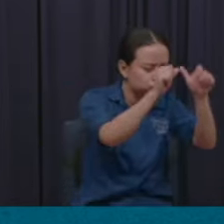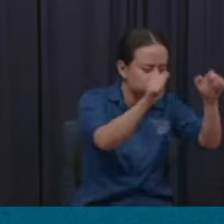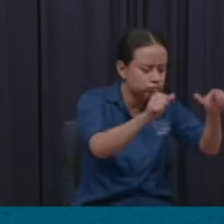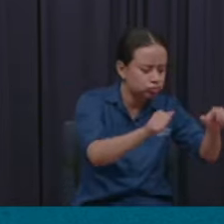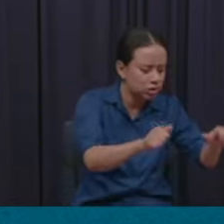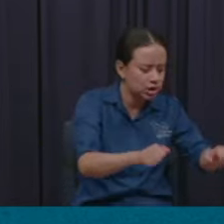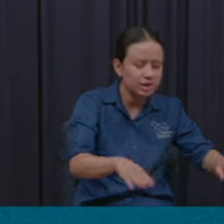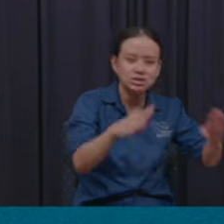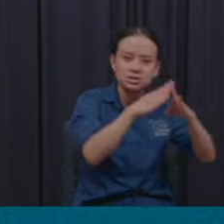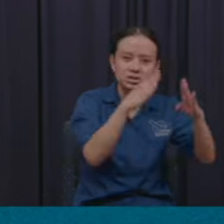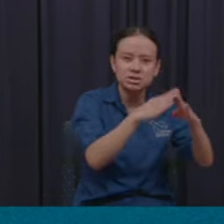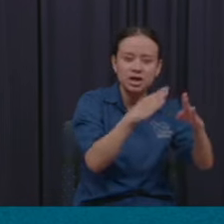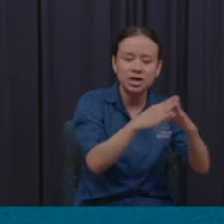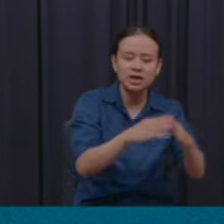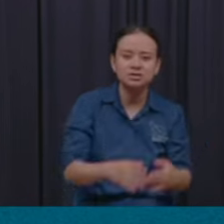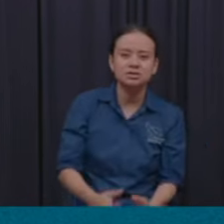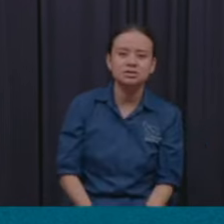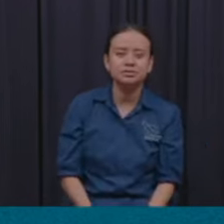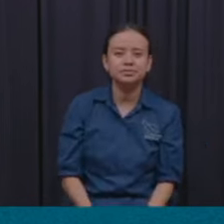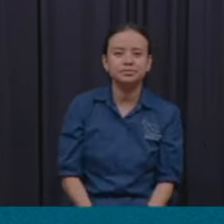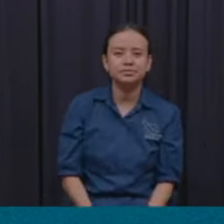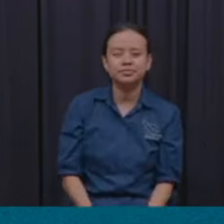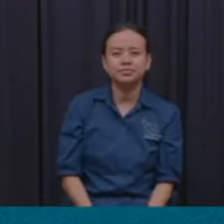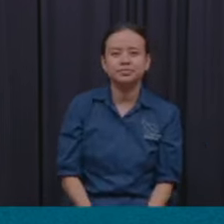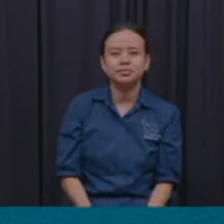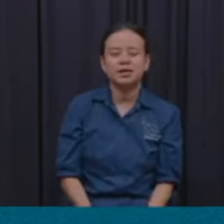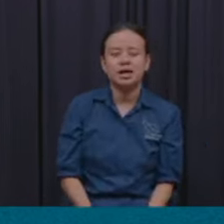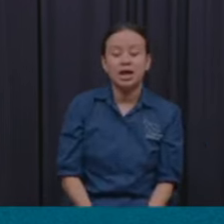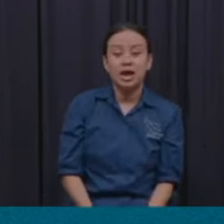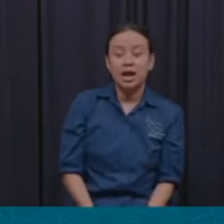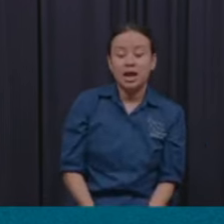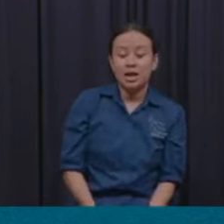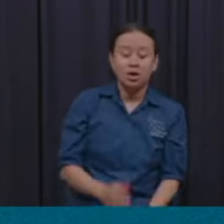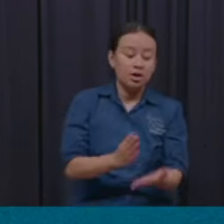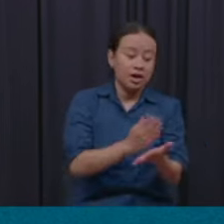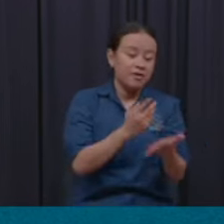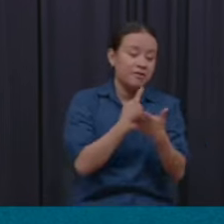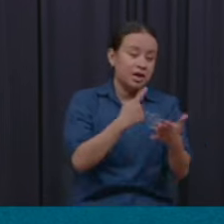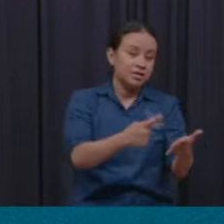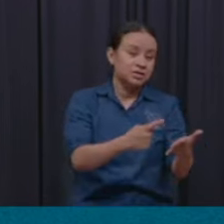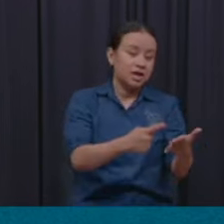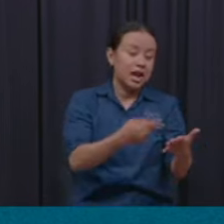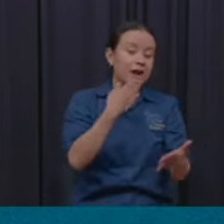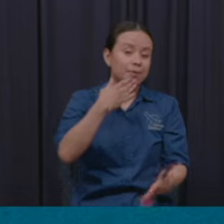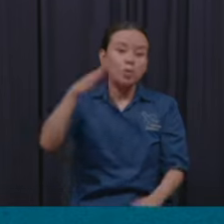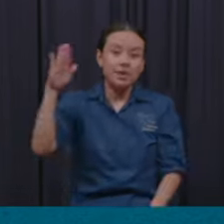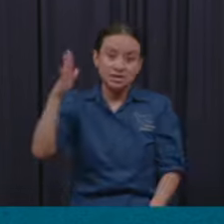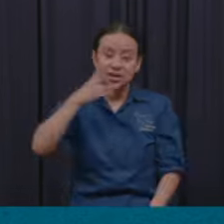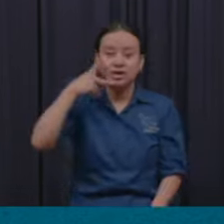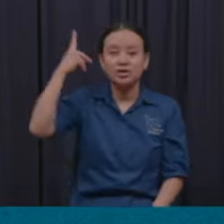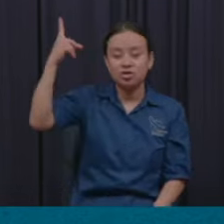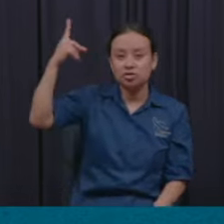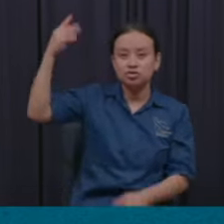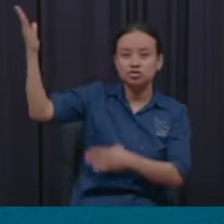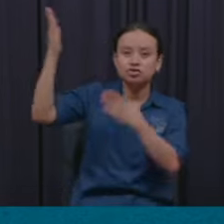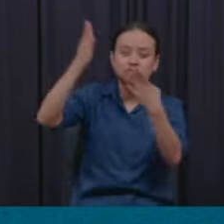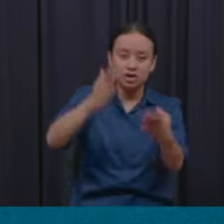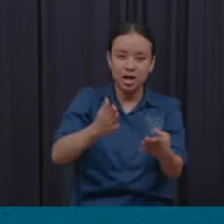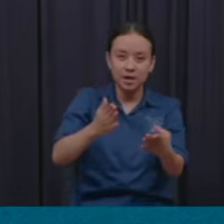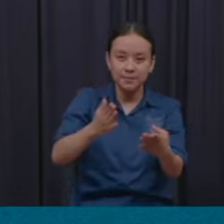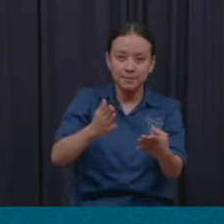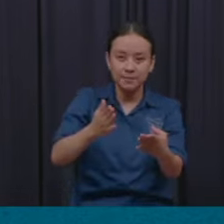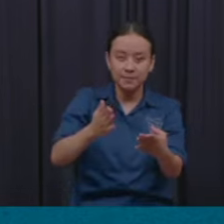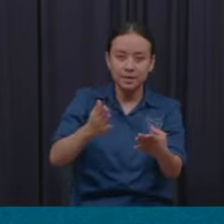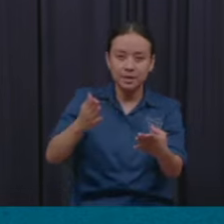de repente, ¿verdad? Había alguien que la orden que el Señor daba es, la promesa más bien que Él dio fue, habitarán en casas